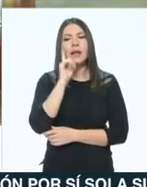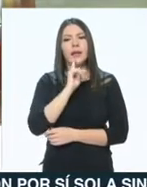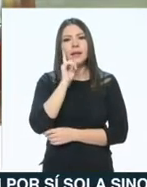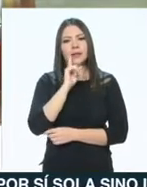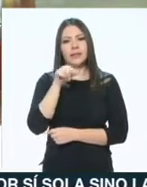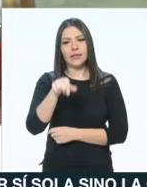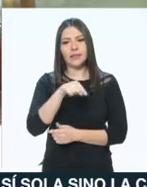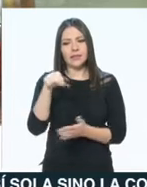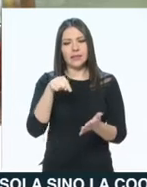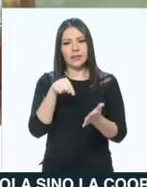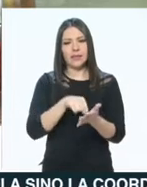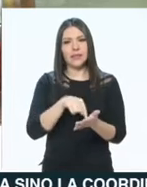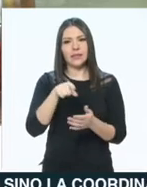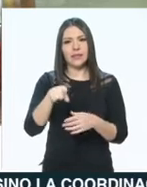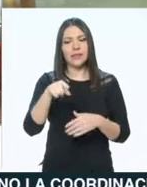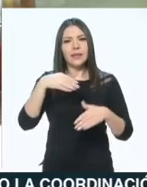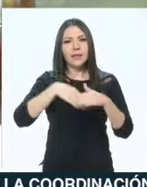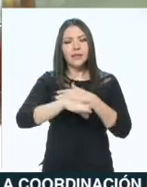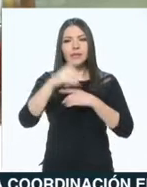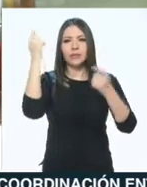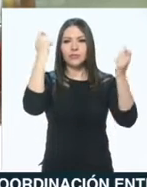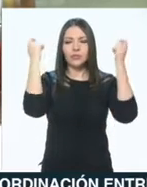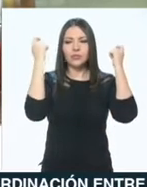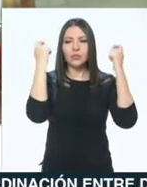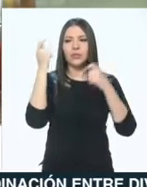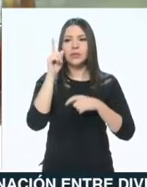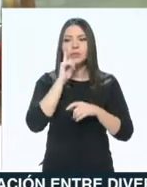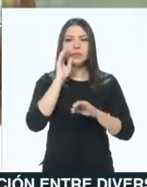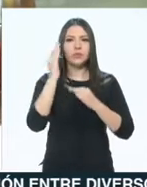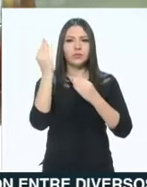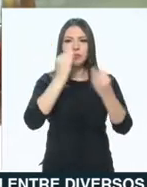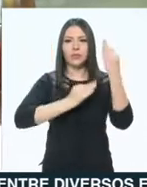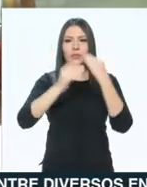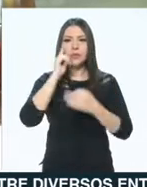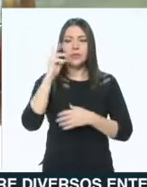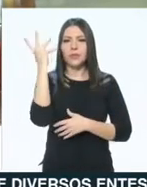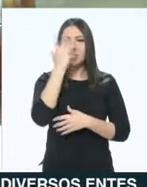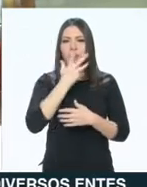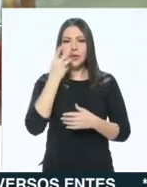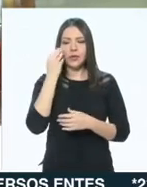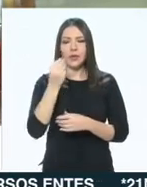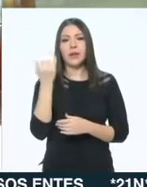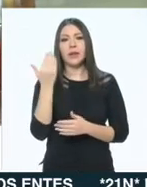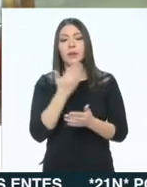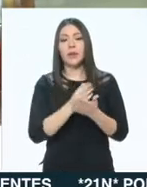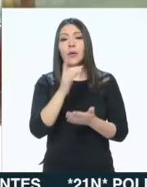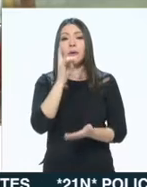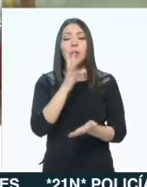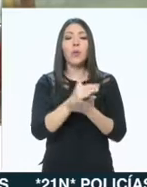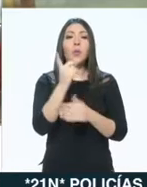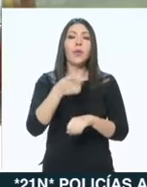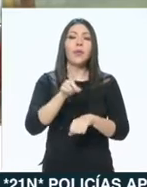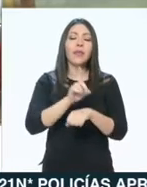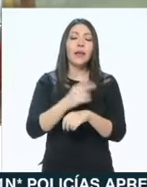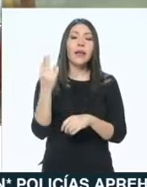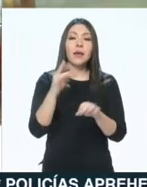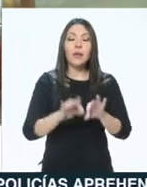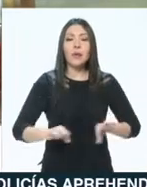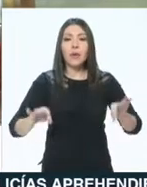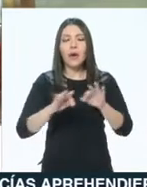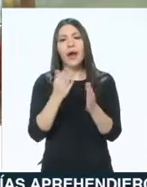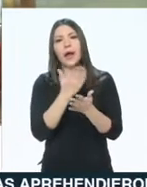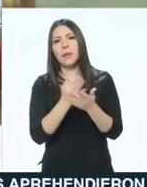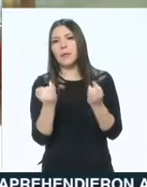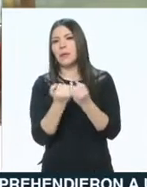en la Ciudad de México que precisamente se encarga de dejar a las mujeres mucho más bonitas, no solo para ocasiones especiales, sino prácticamente